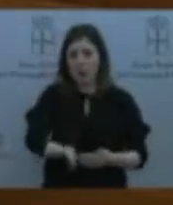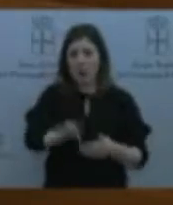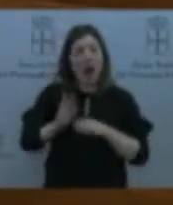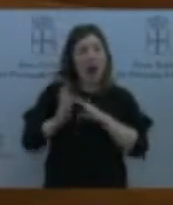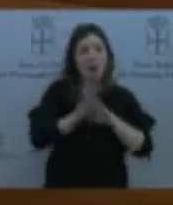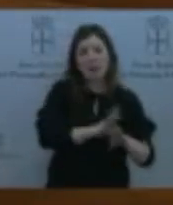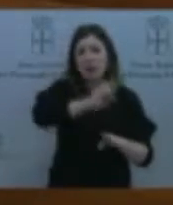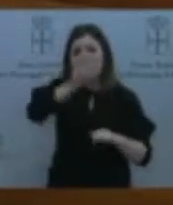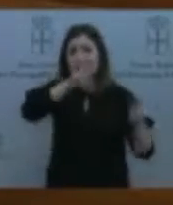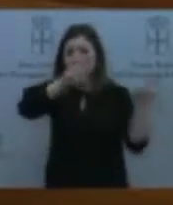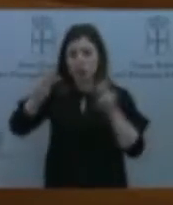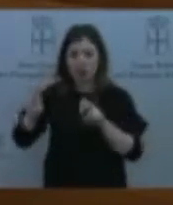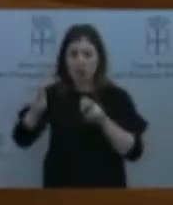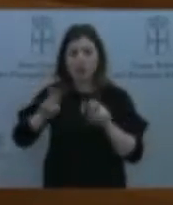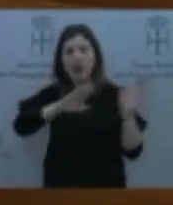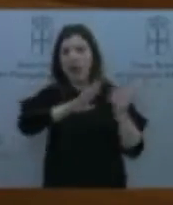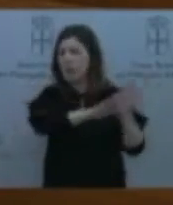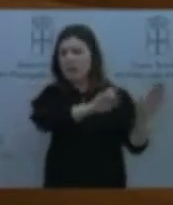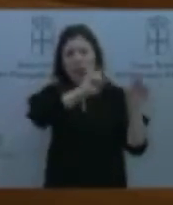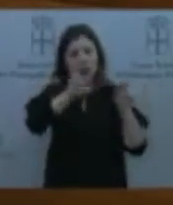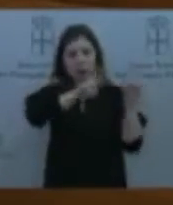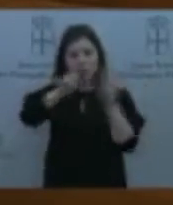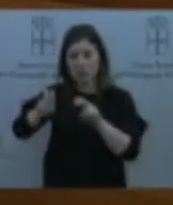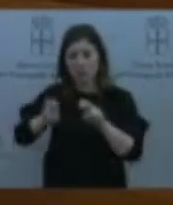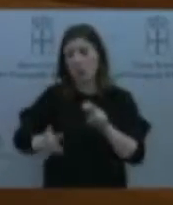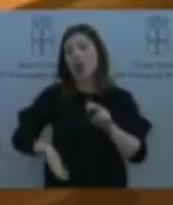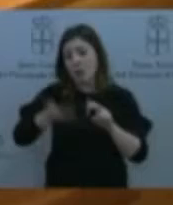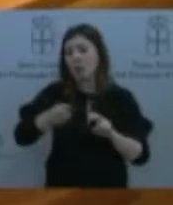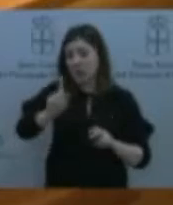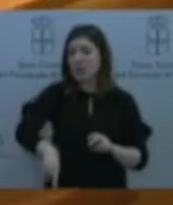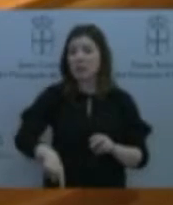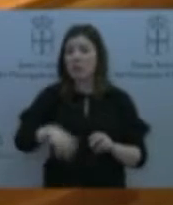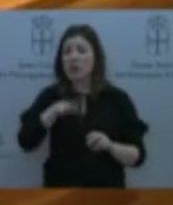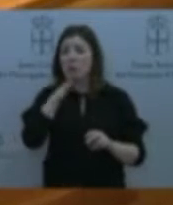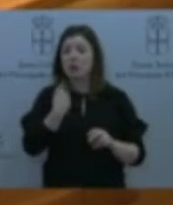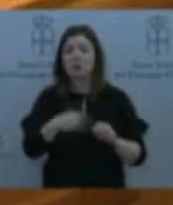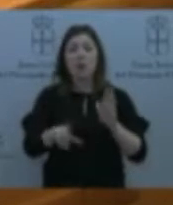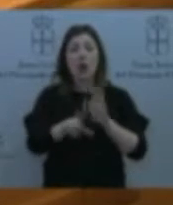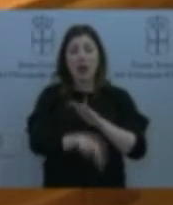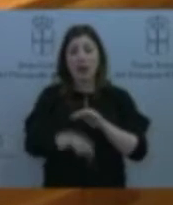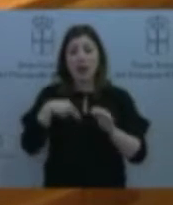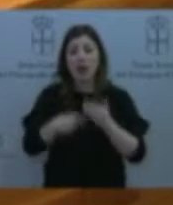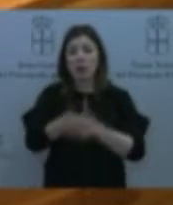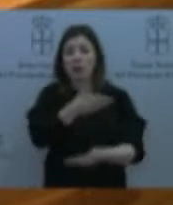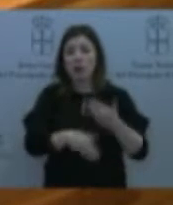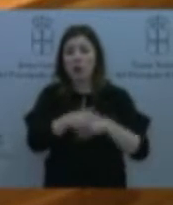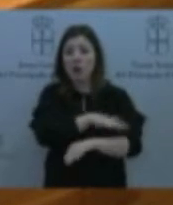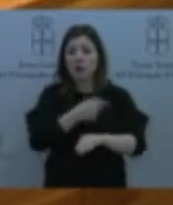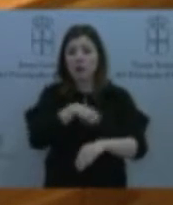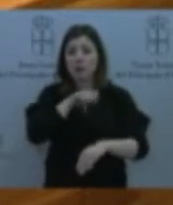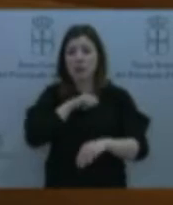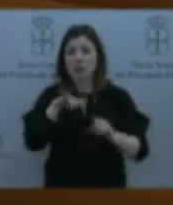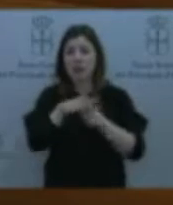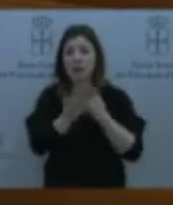al margen de otras cuestiones no menores, efectivamente, que fueron advertidas tanto por la Dirección General de Cooperación del Gobierno de España, por, en este caso, por los servicios políticos de la Cámara y otras muchas